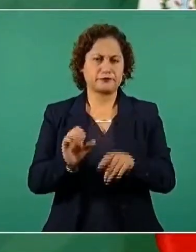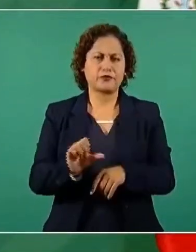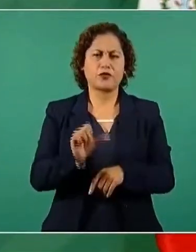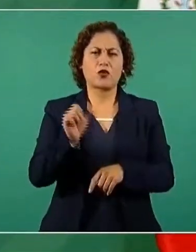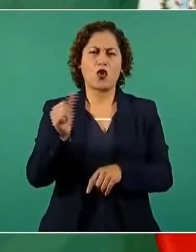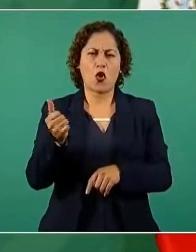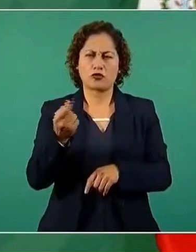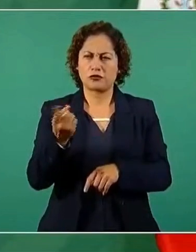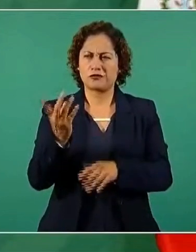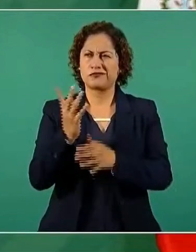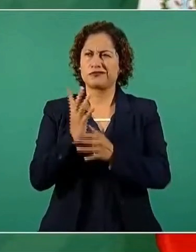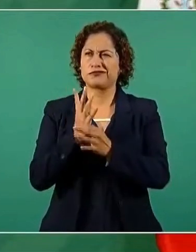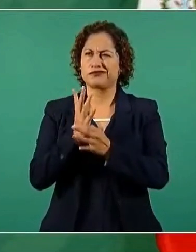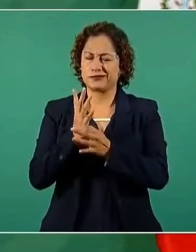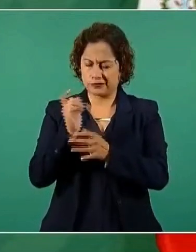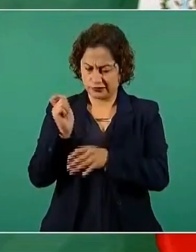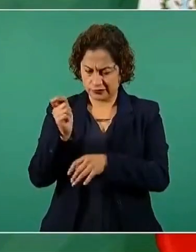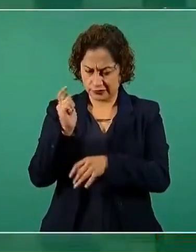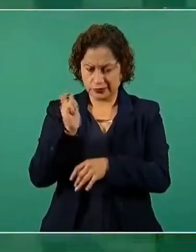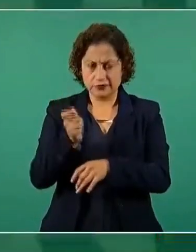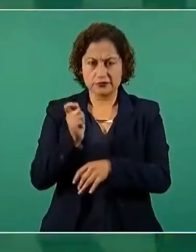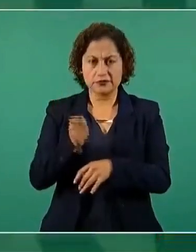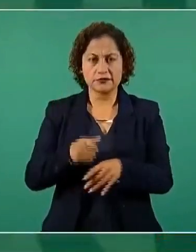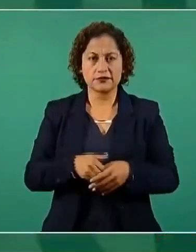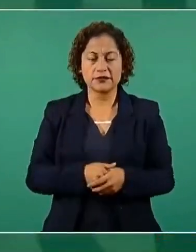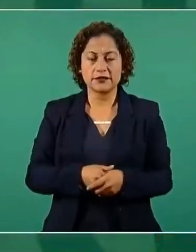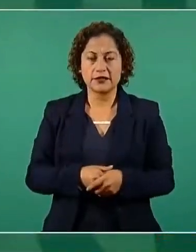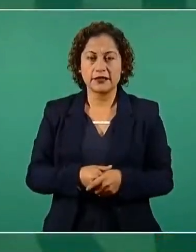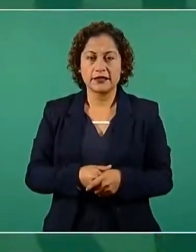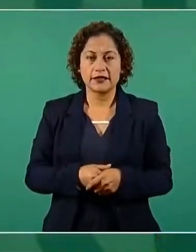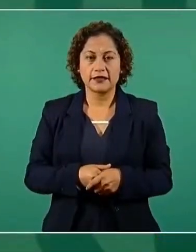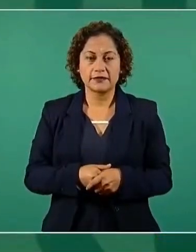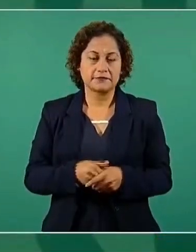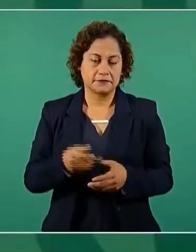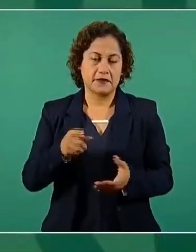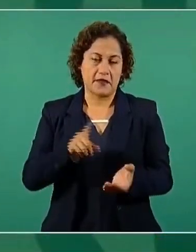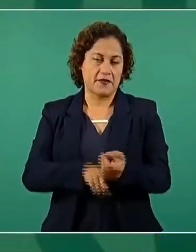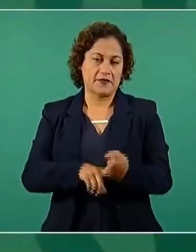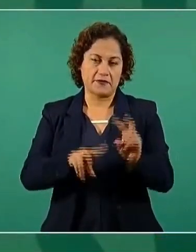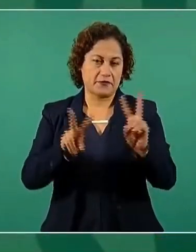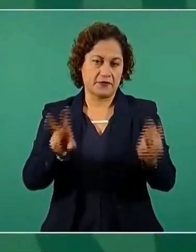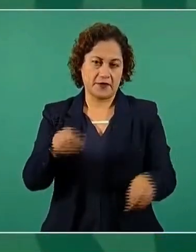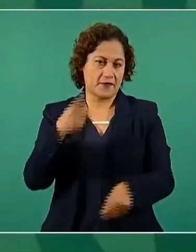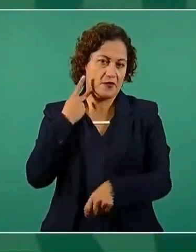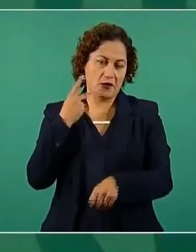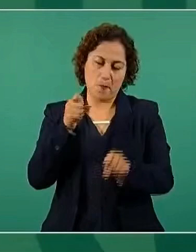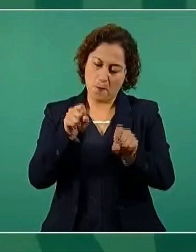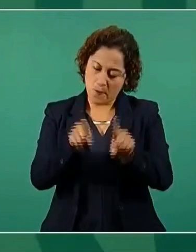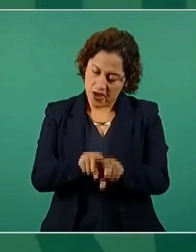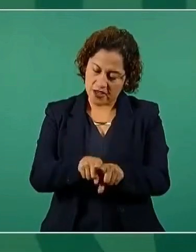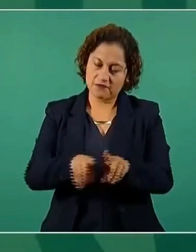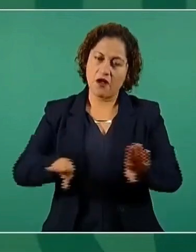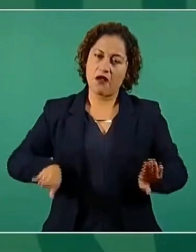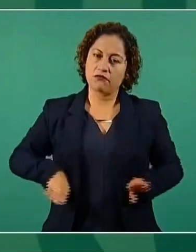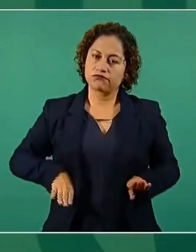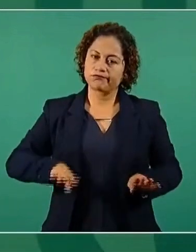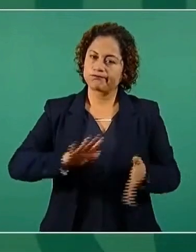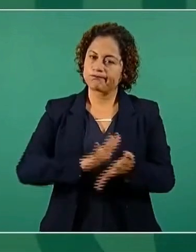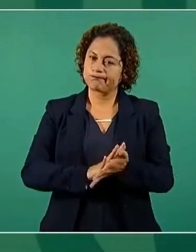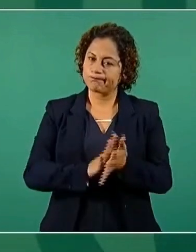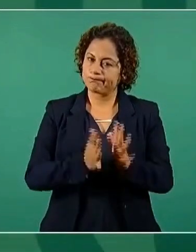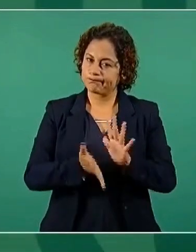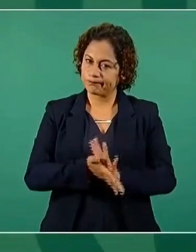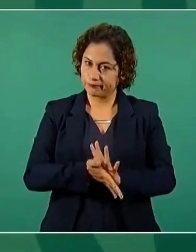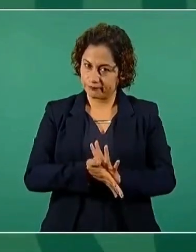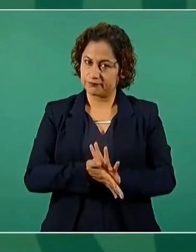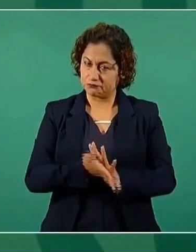también de la politiquería, de la mafia de